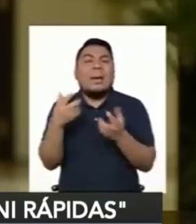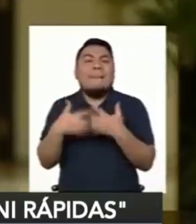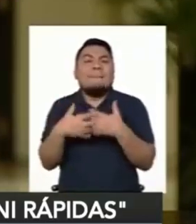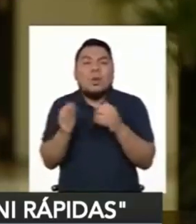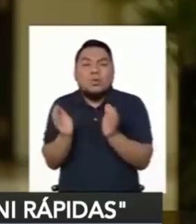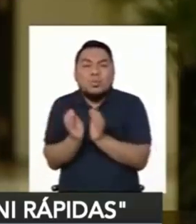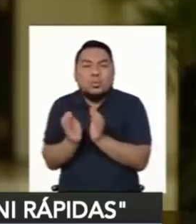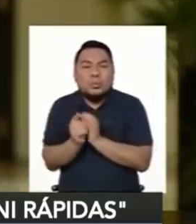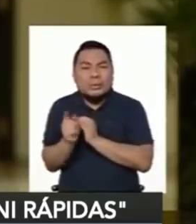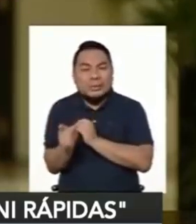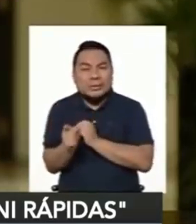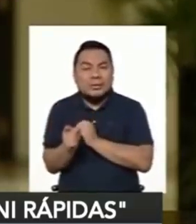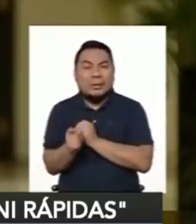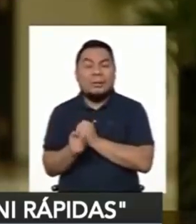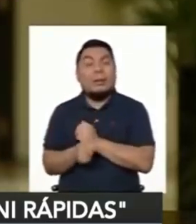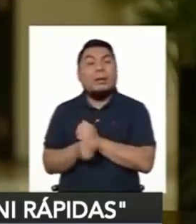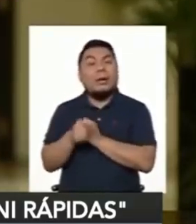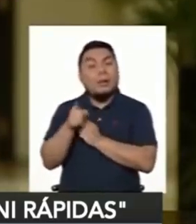microempresa, entonces